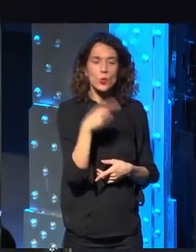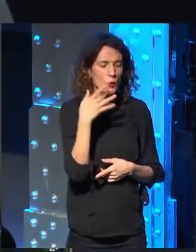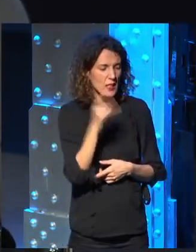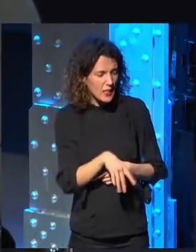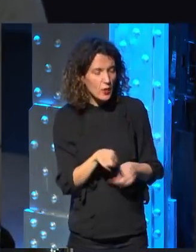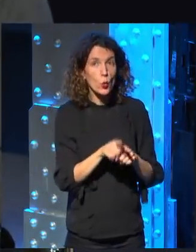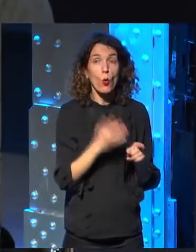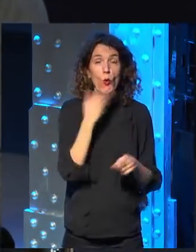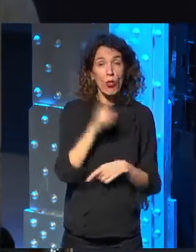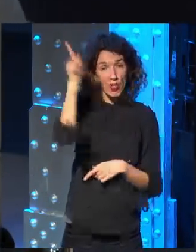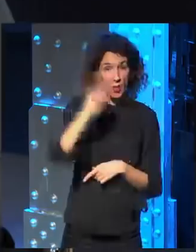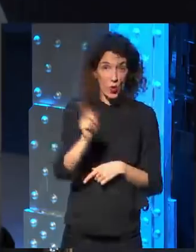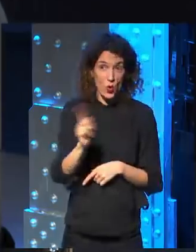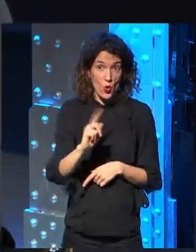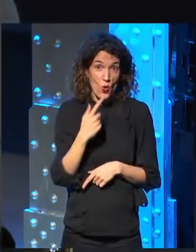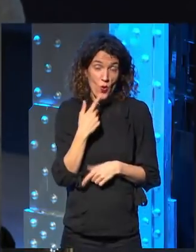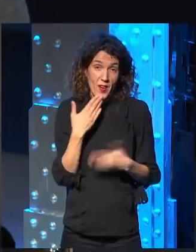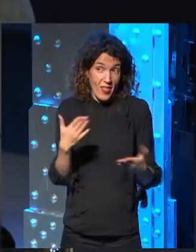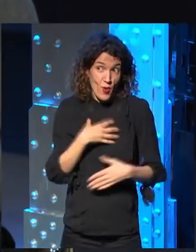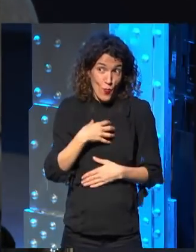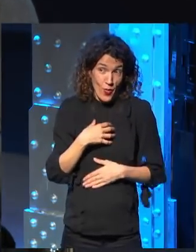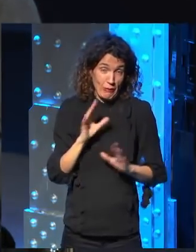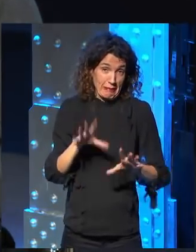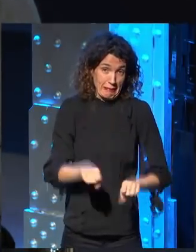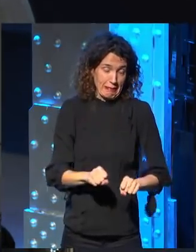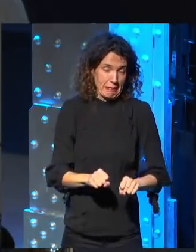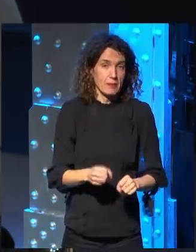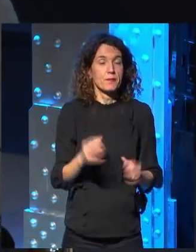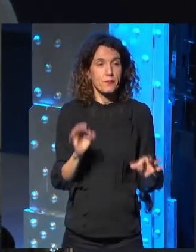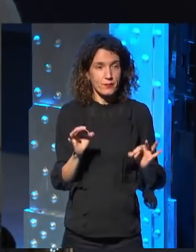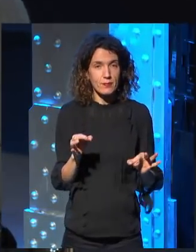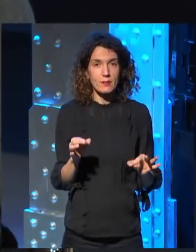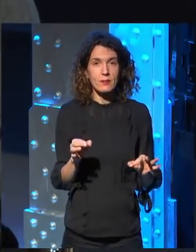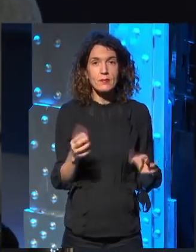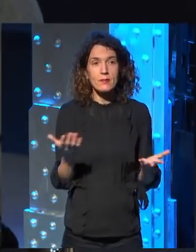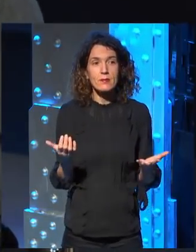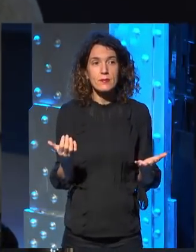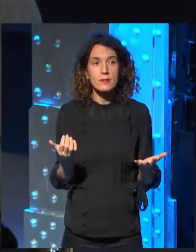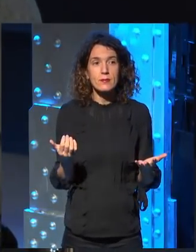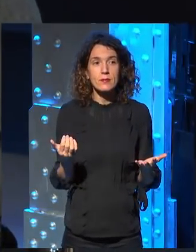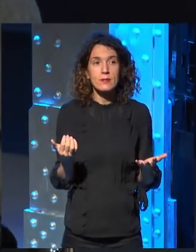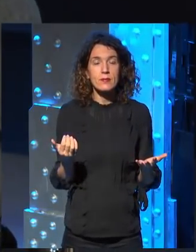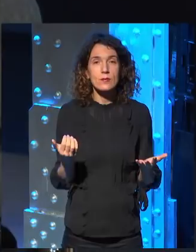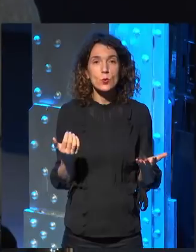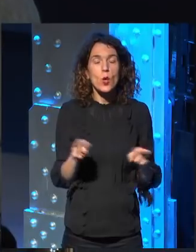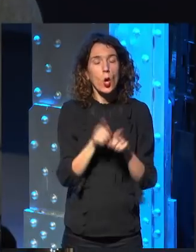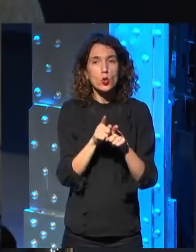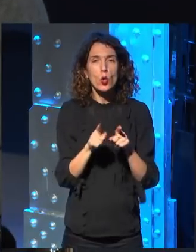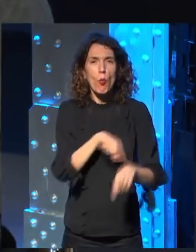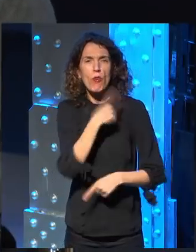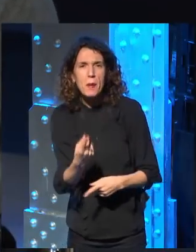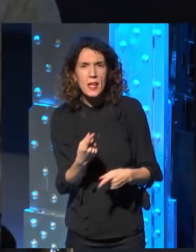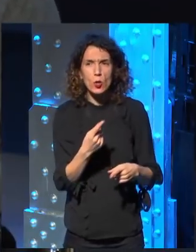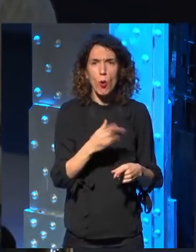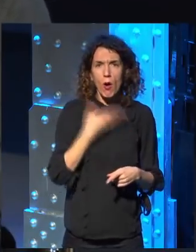Dios? ¿Usted conoce a Dios? Digo, no, gracias, ahora no puedo, ¿no? Porque ya tiene eso, ¿no? Entonces tú dices una cosa febril, sí, porque era